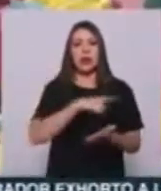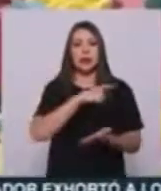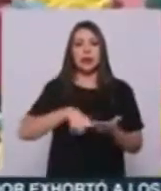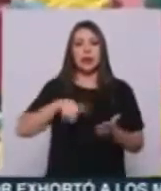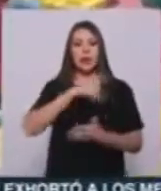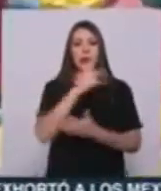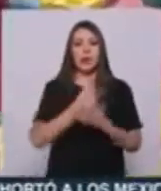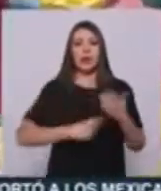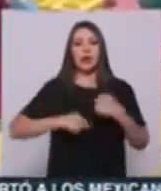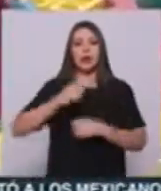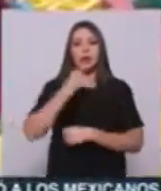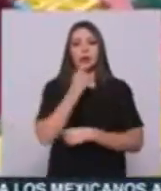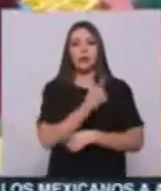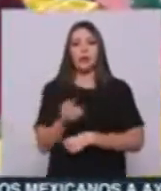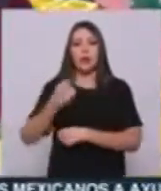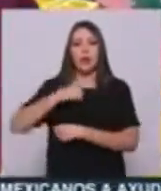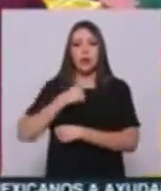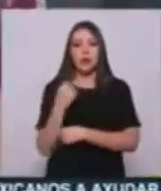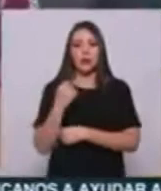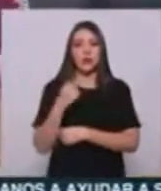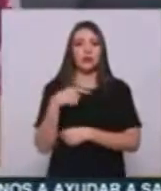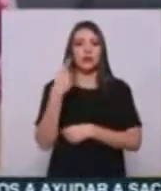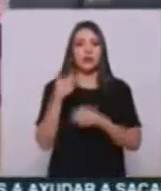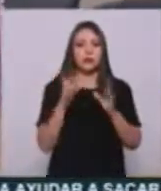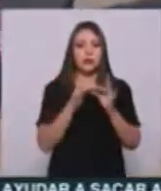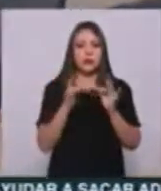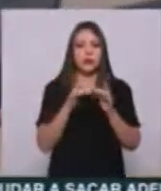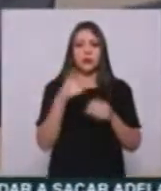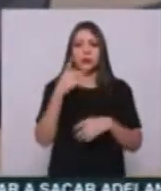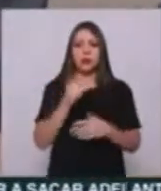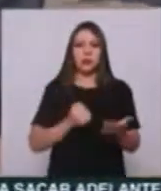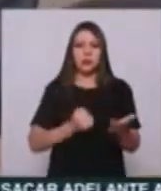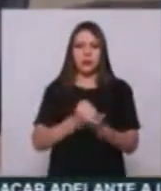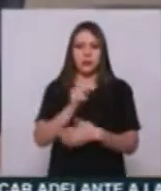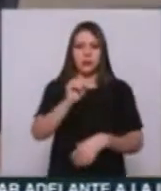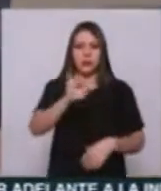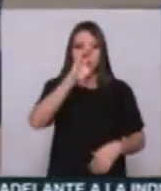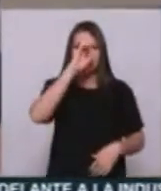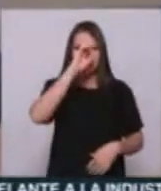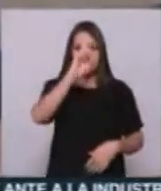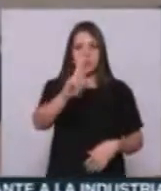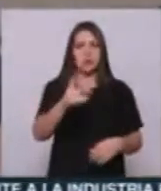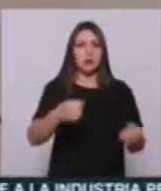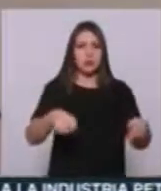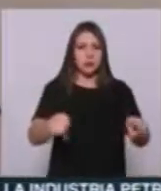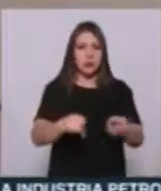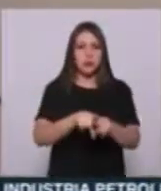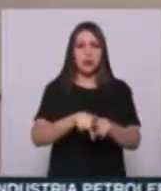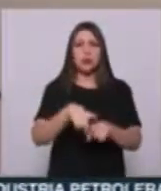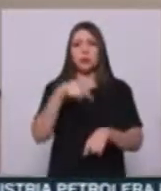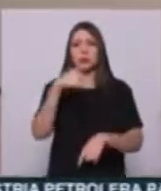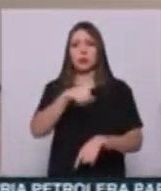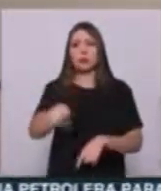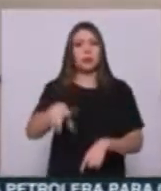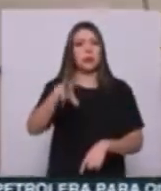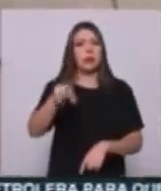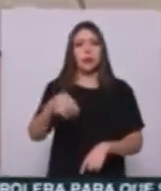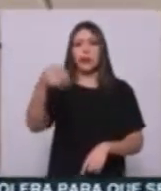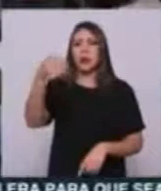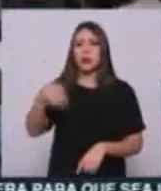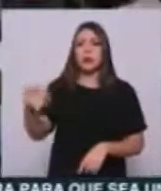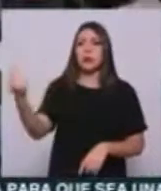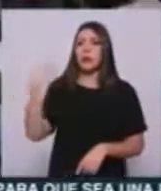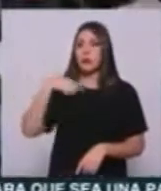programas de estancias infantiles. Dejó en claro que respeta la determinación del organismo, pero enfatizó que no aceptará su